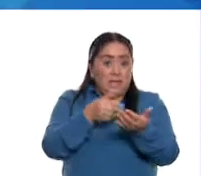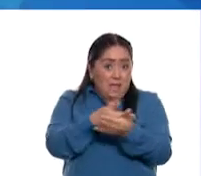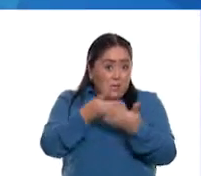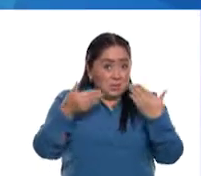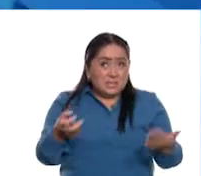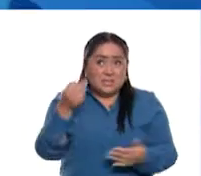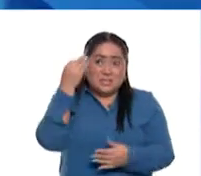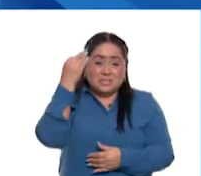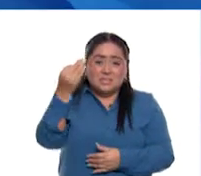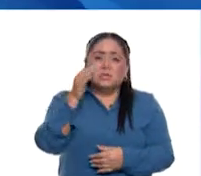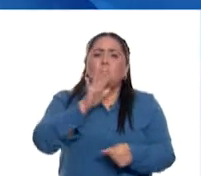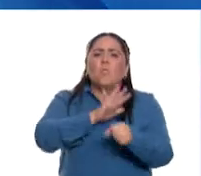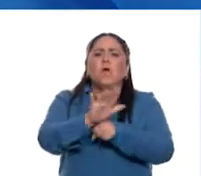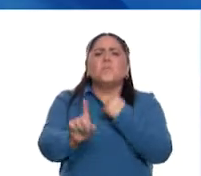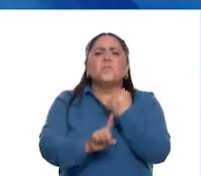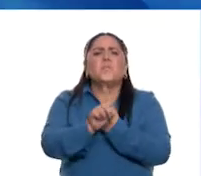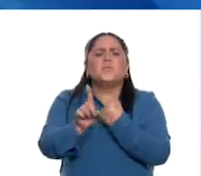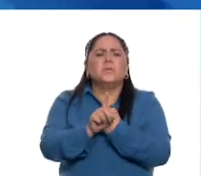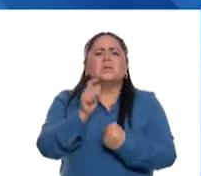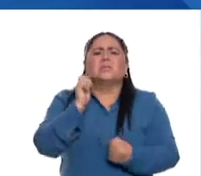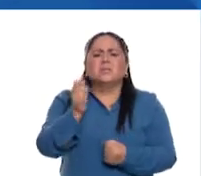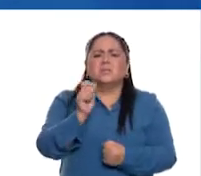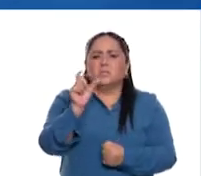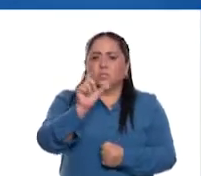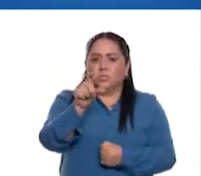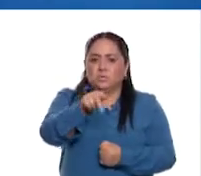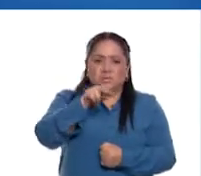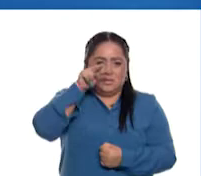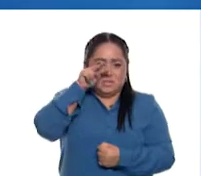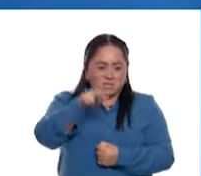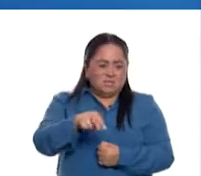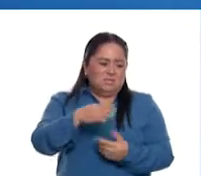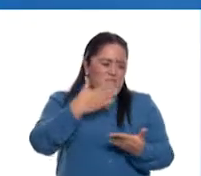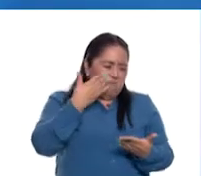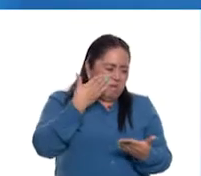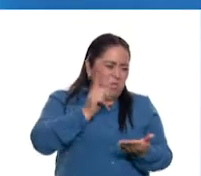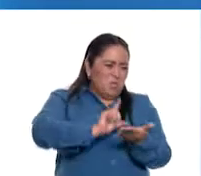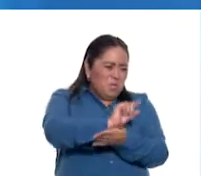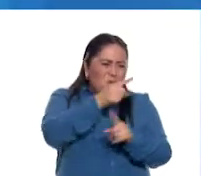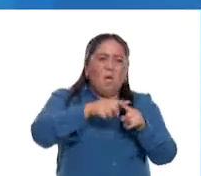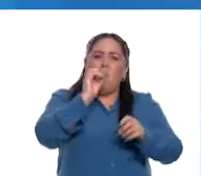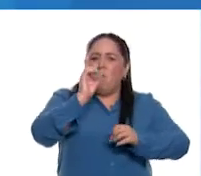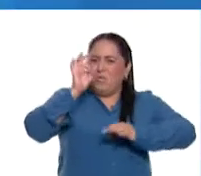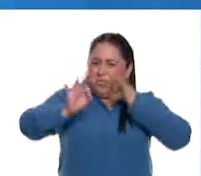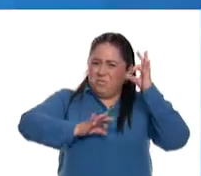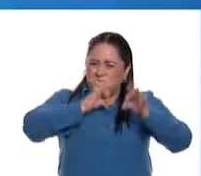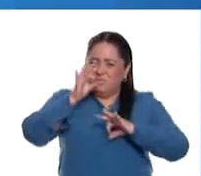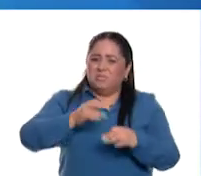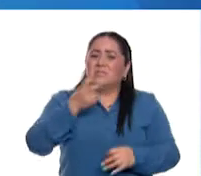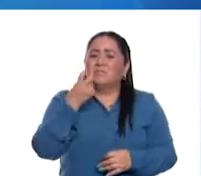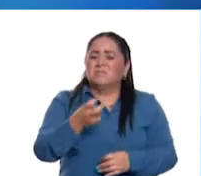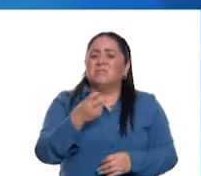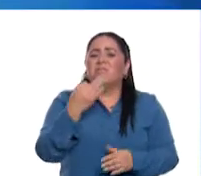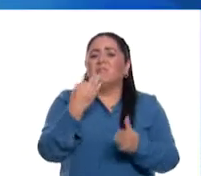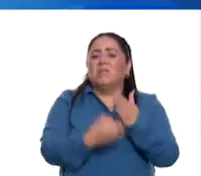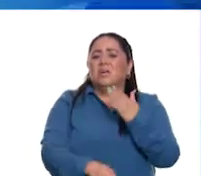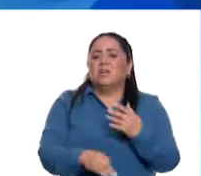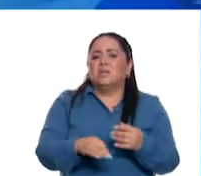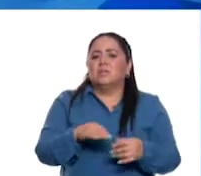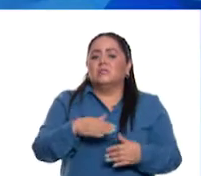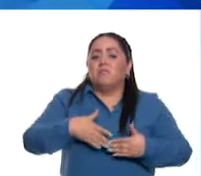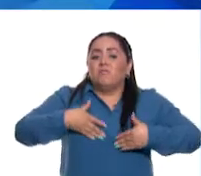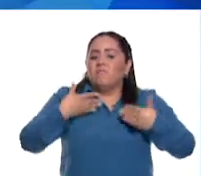actualidad, uno de los problemas que existen cuando consultamos las redes o vemos noticias es la falta de